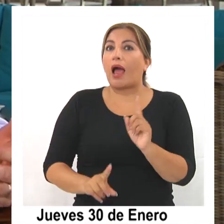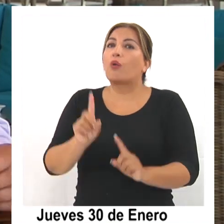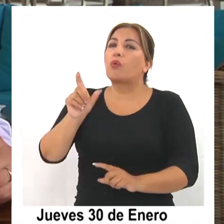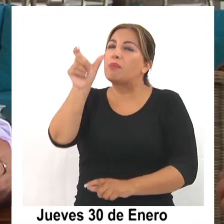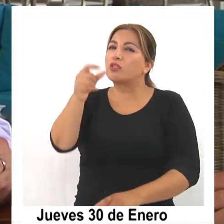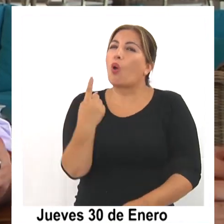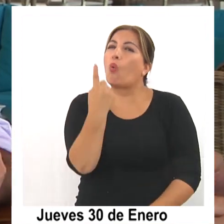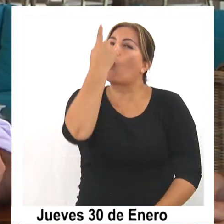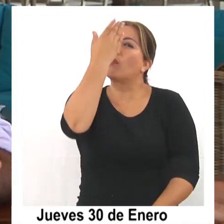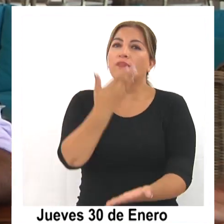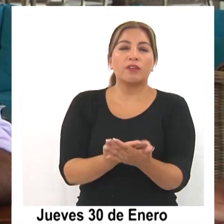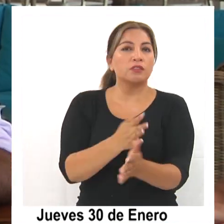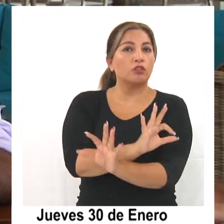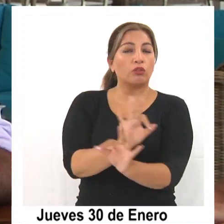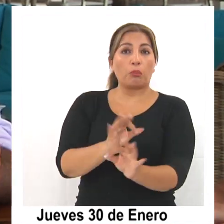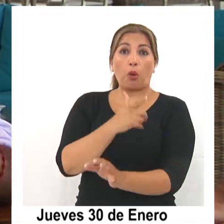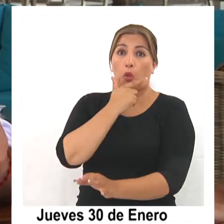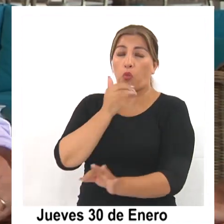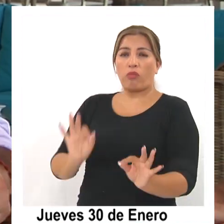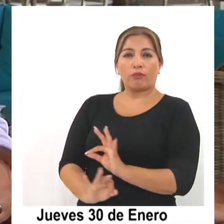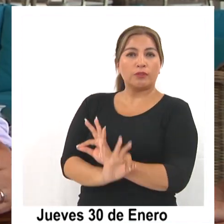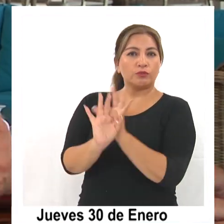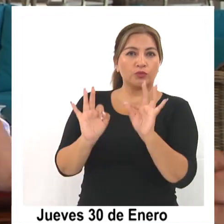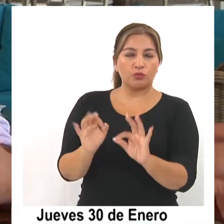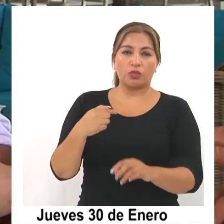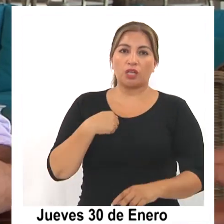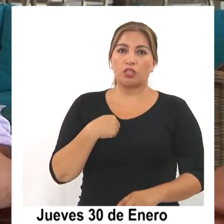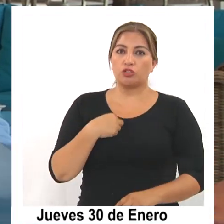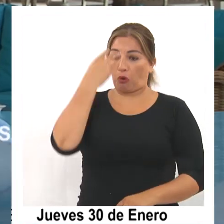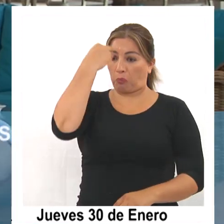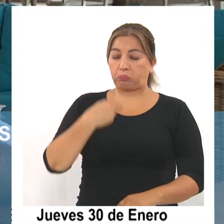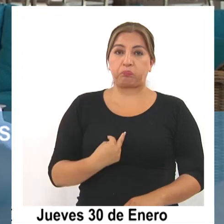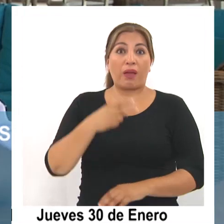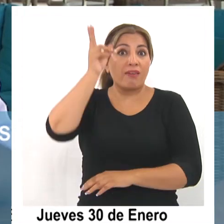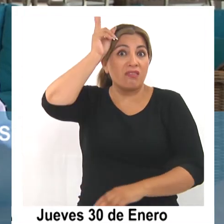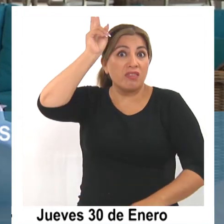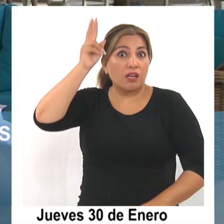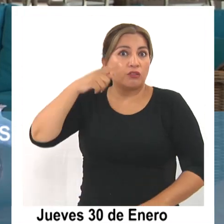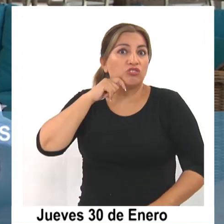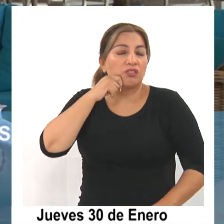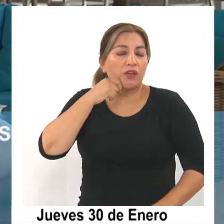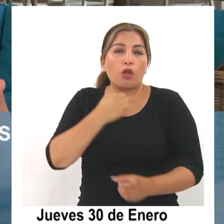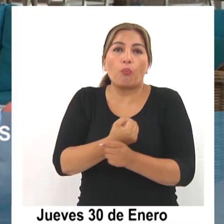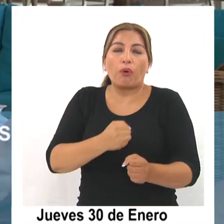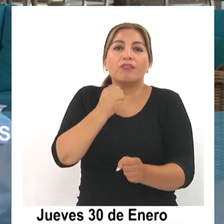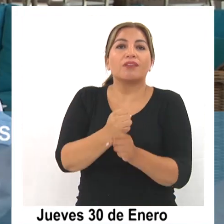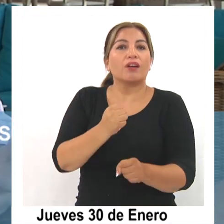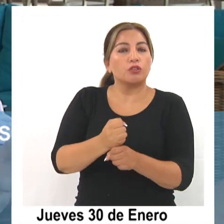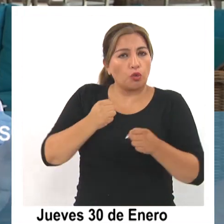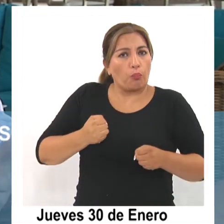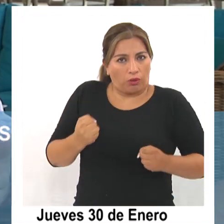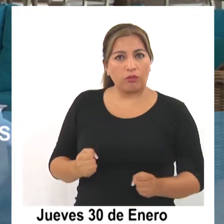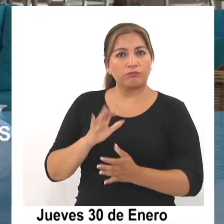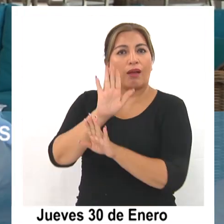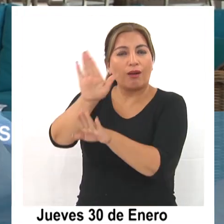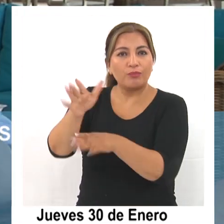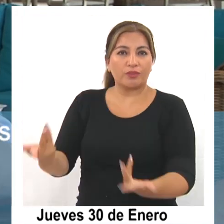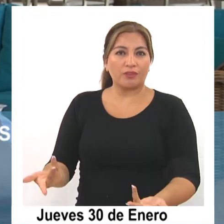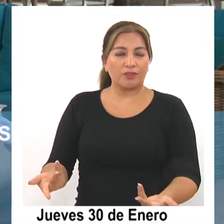lo dijo pero mayores cuestionamientos no he tenido que yo no sea indígena no quiere decir que no pueda trabajar por los indígenas